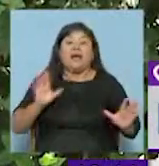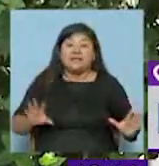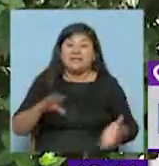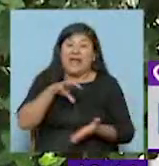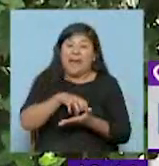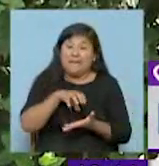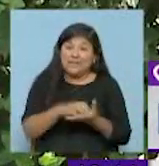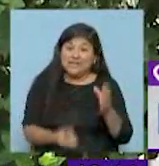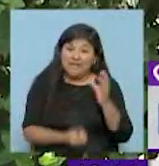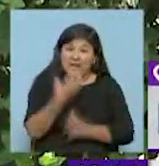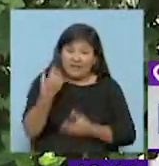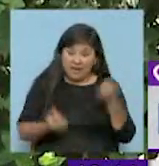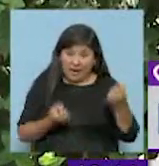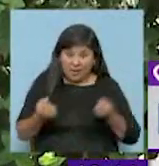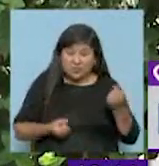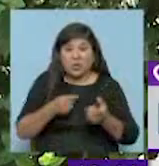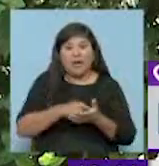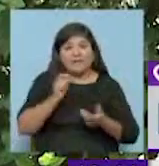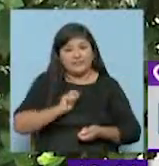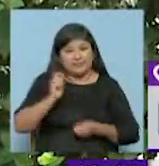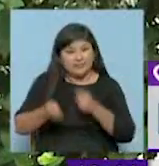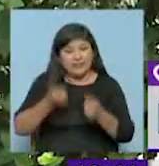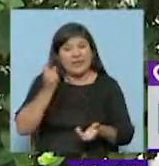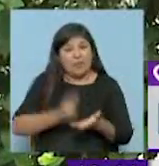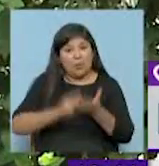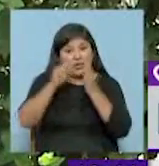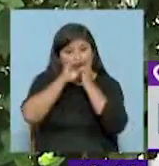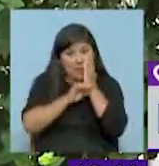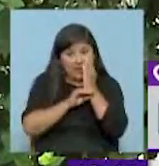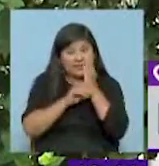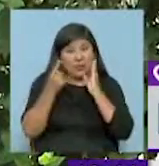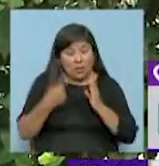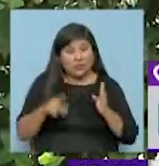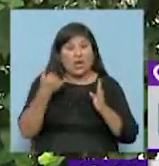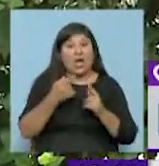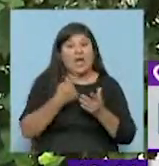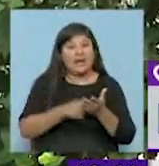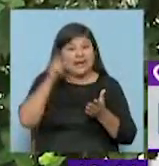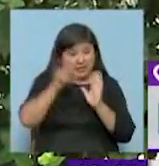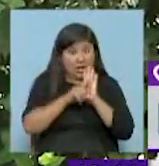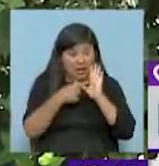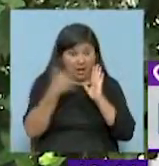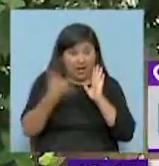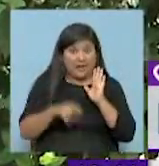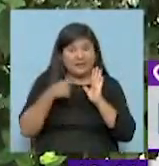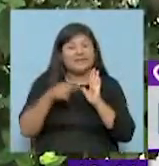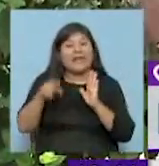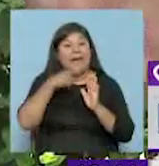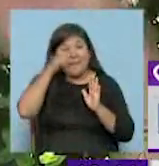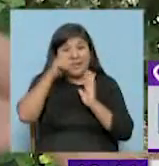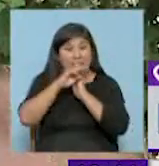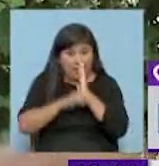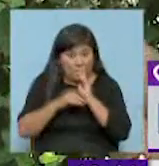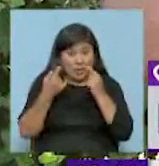tienen, por el reglamento de la Inspección General de Justicia, se tienen que aplicar en el precio final y por ende aplicarse a la cuota, que es como pagar